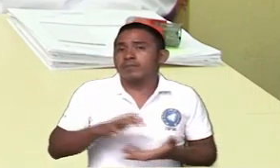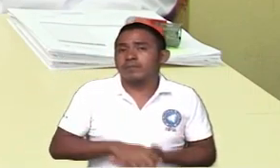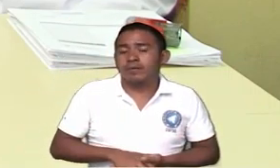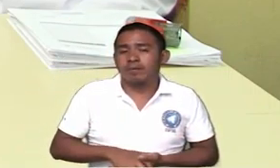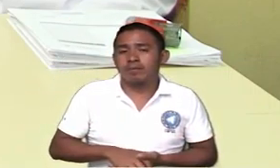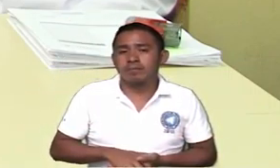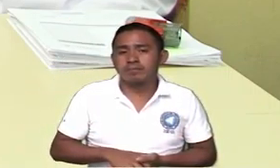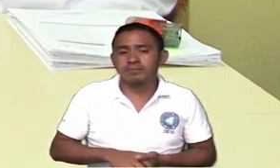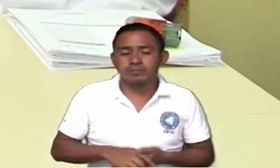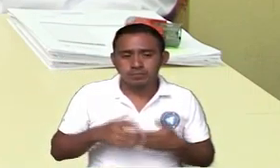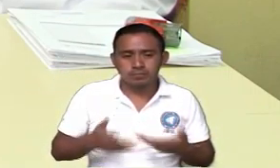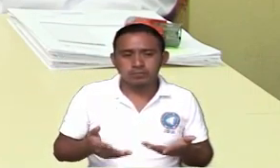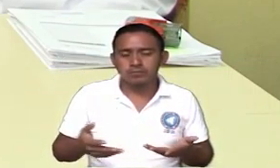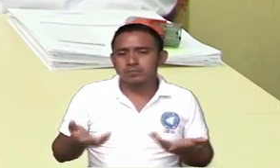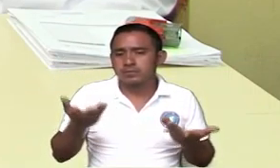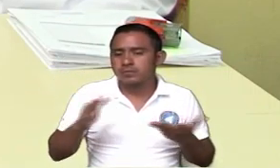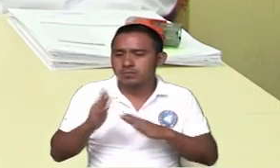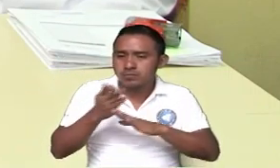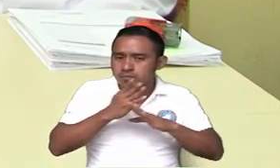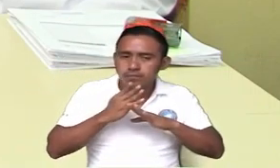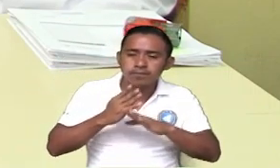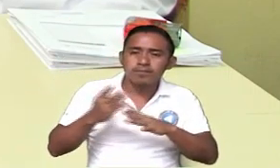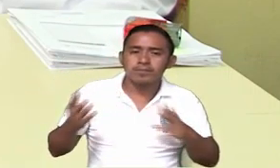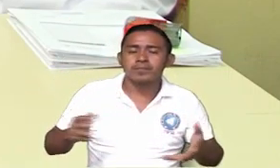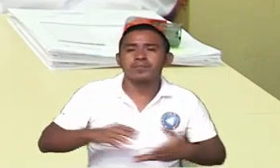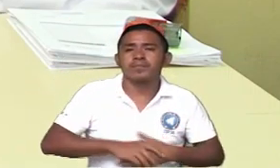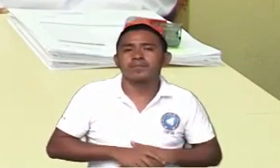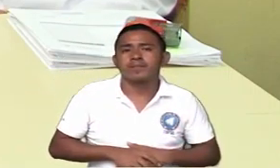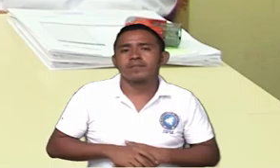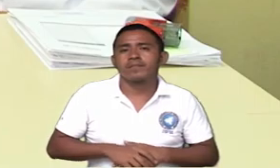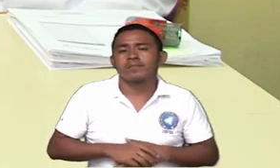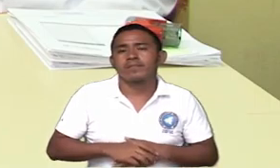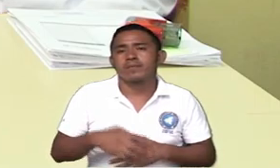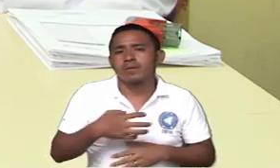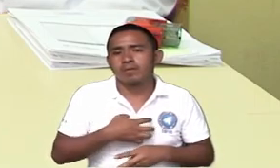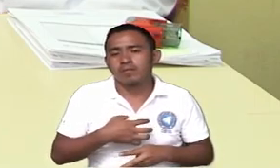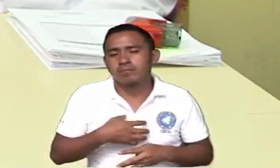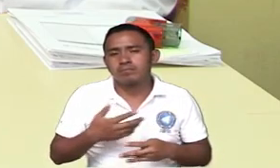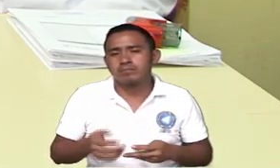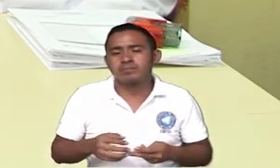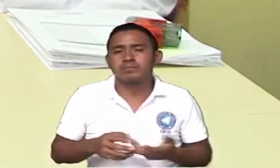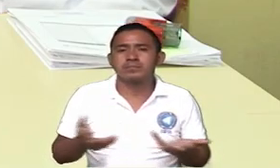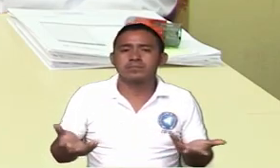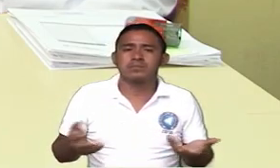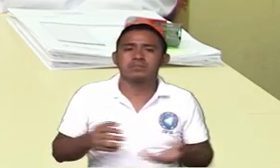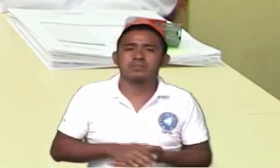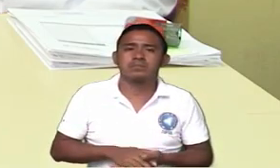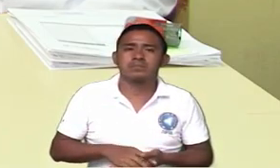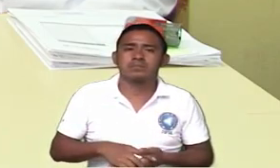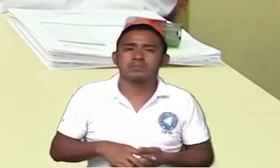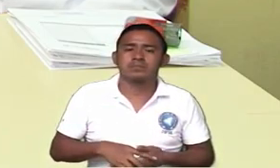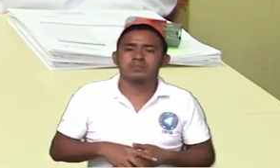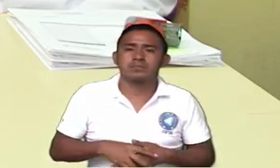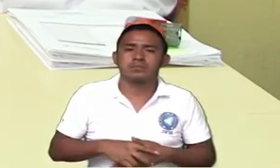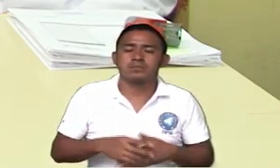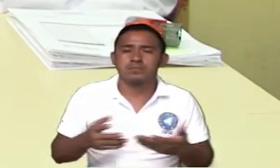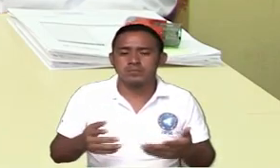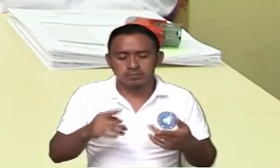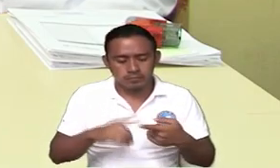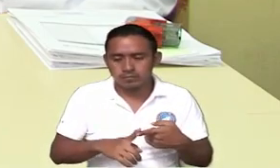que es precisamente limpiar, mantener libre de gérmenes nuestra boca, todo nuestro sistema de la garganta,